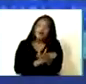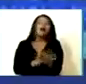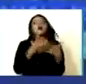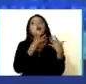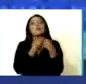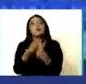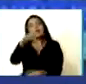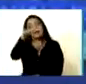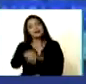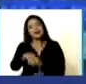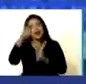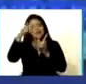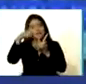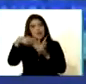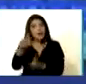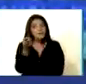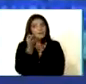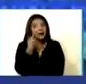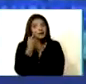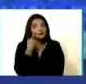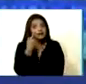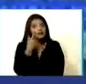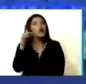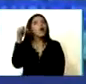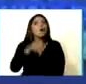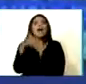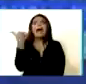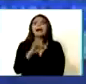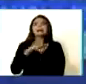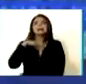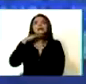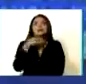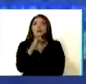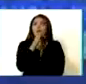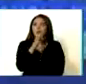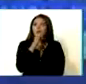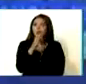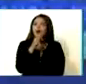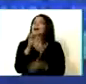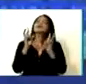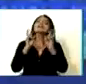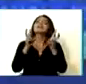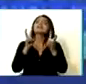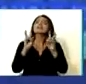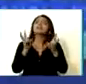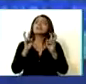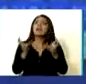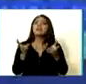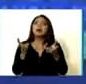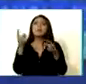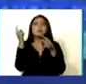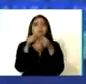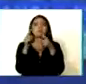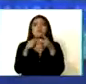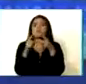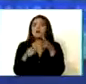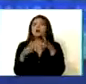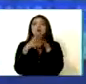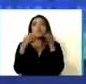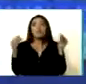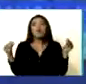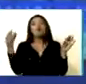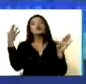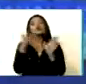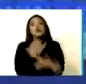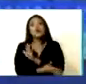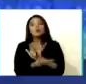Venezolana de Televisión, pendientes porque tendremos muchas noticias, tanto de los temas que se han estado tratando en las últimas horas, como de